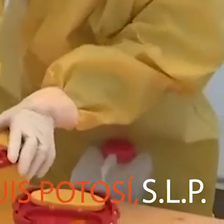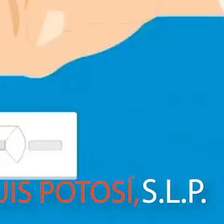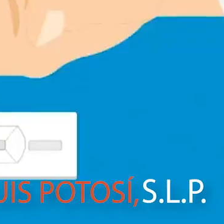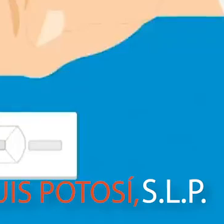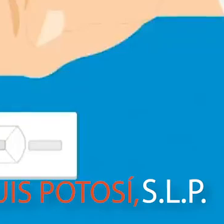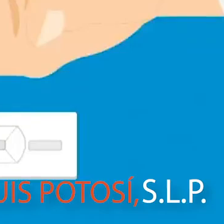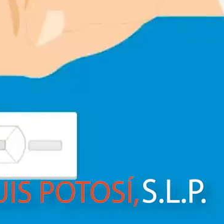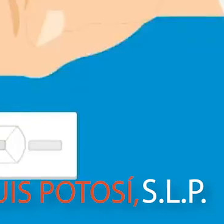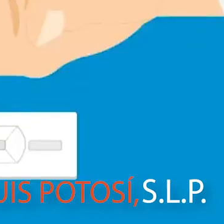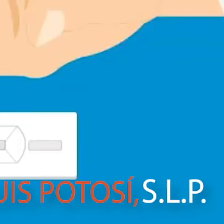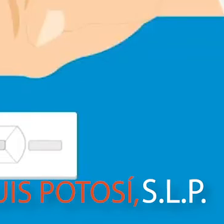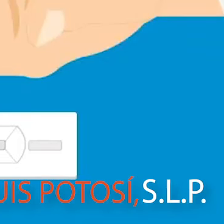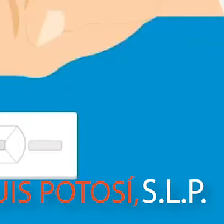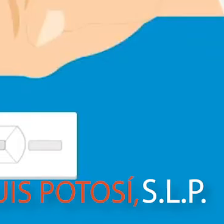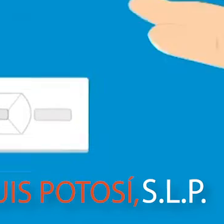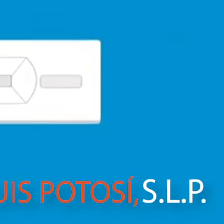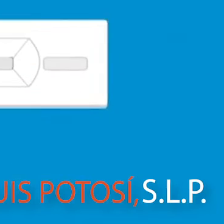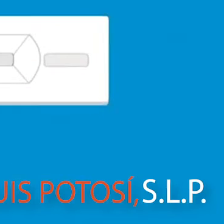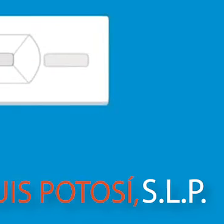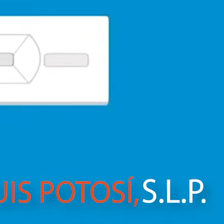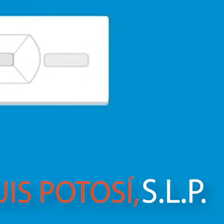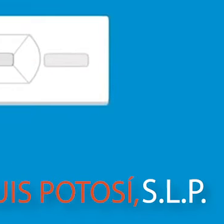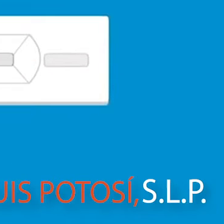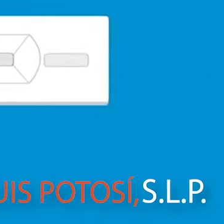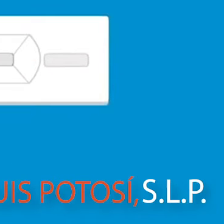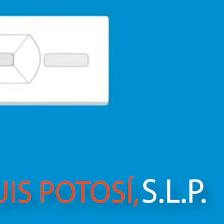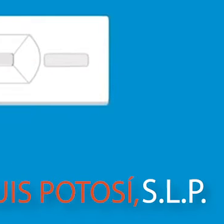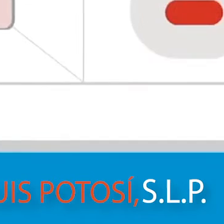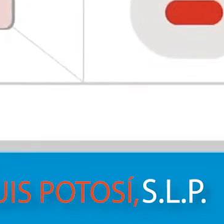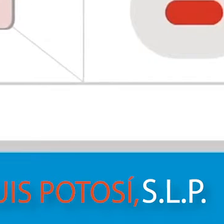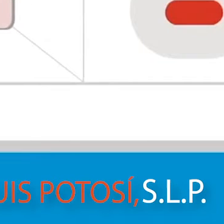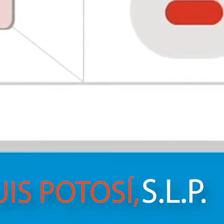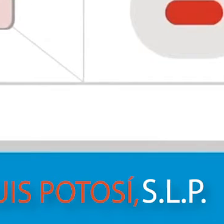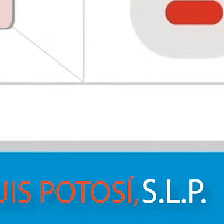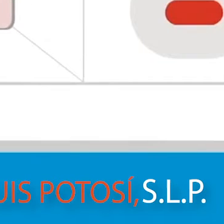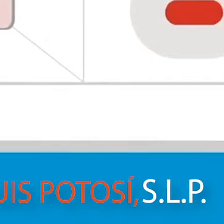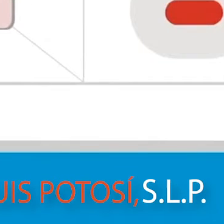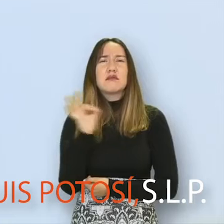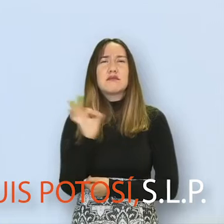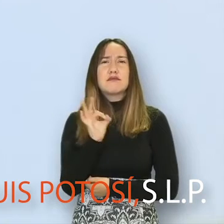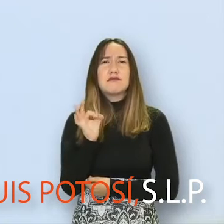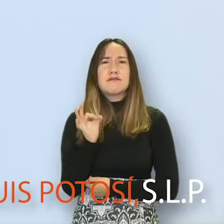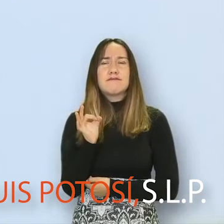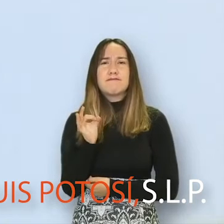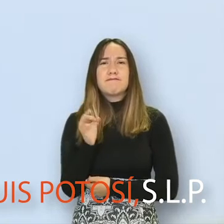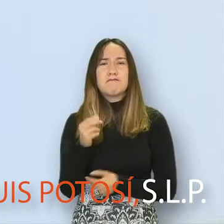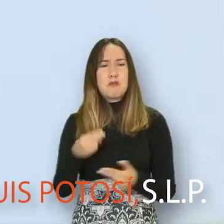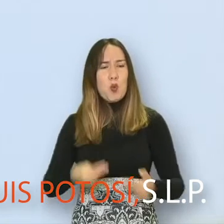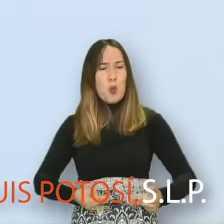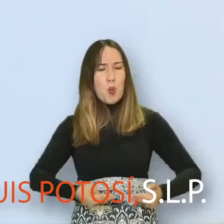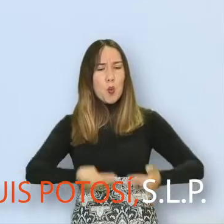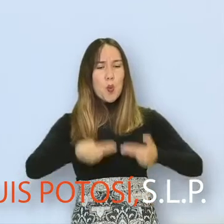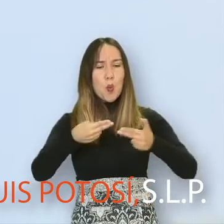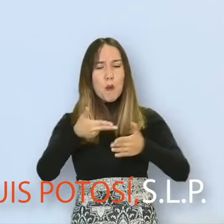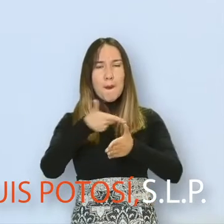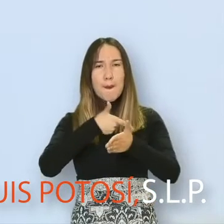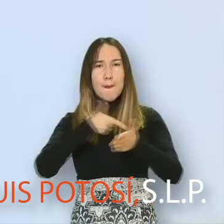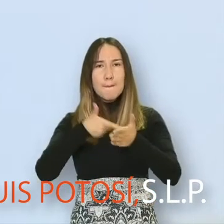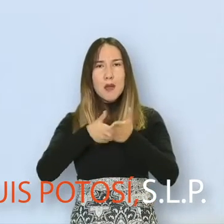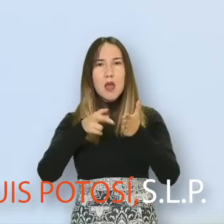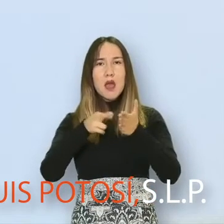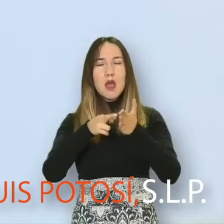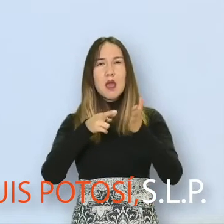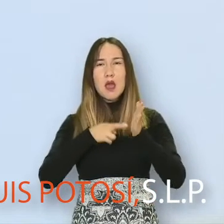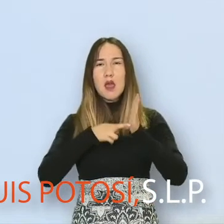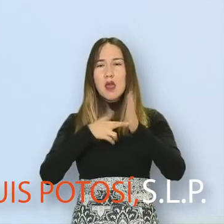es de que las obtengan en aquellos establecimientos que estén dedicados para este fin. Por ello, el comisionado de la Coepris realizó un llamado a la población